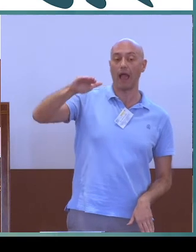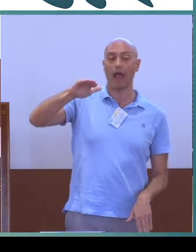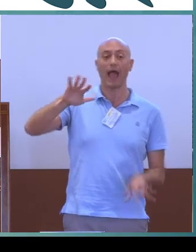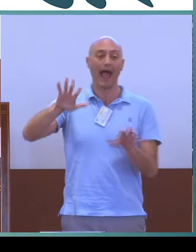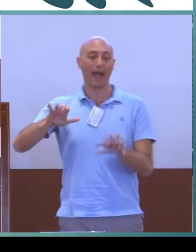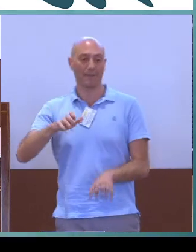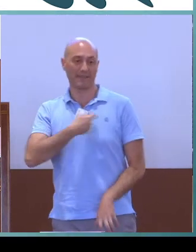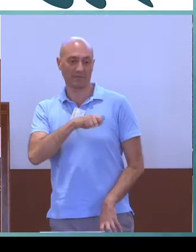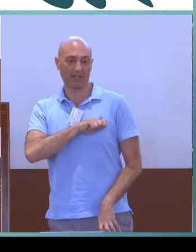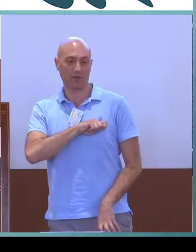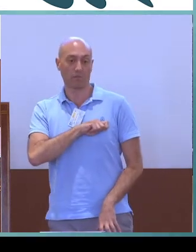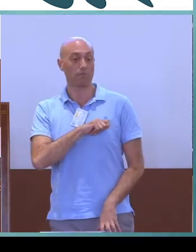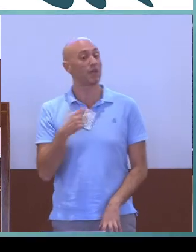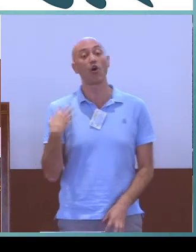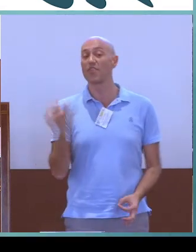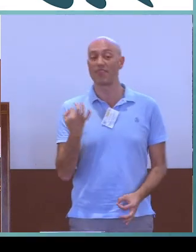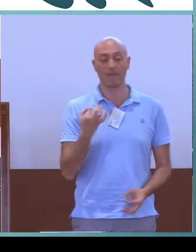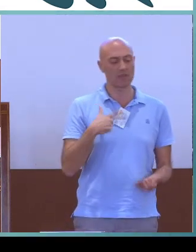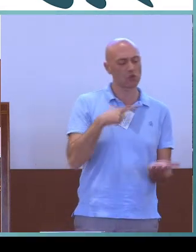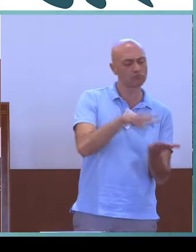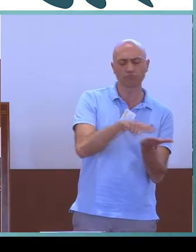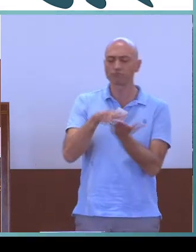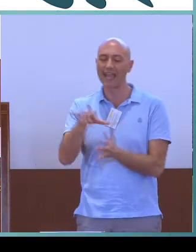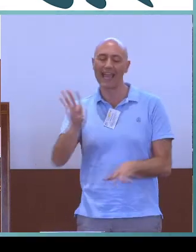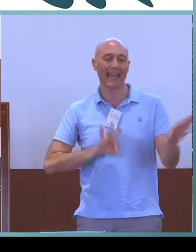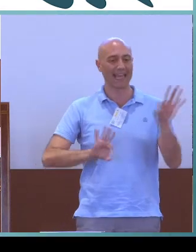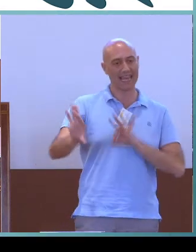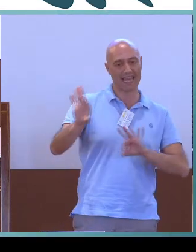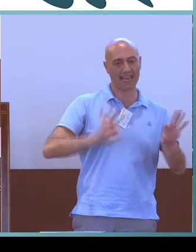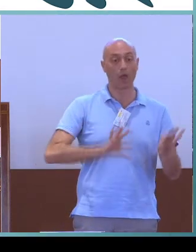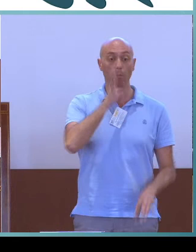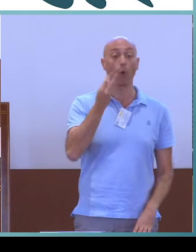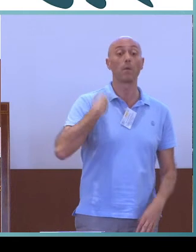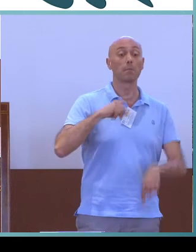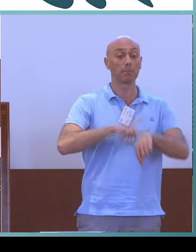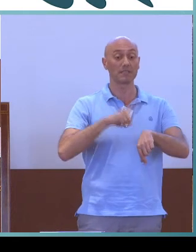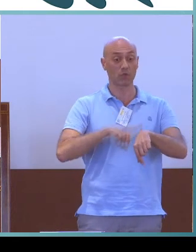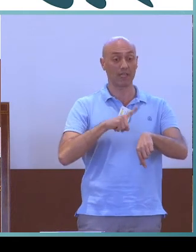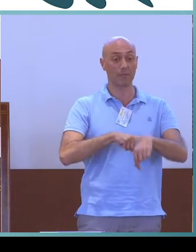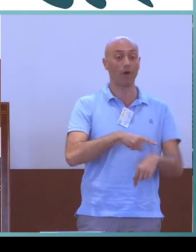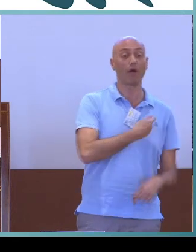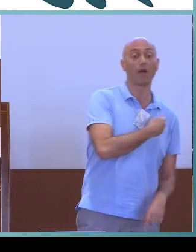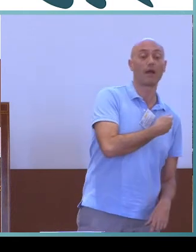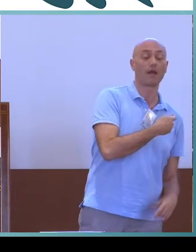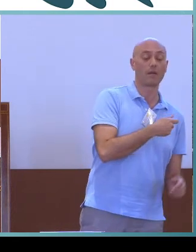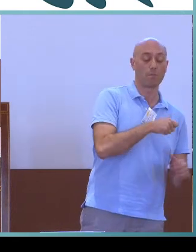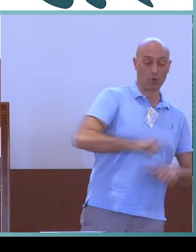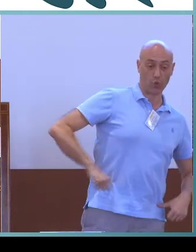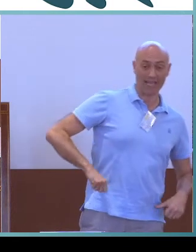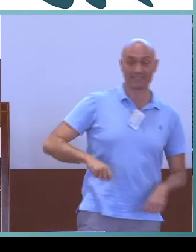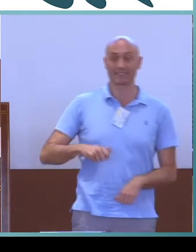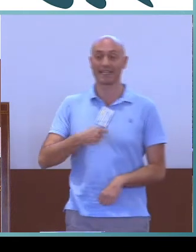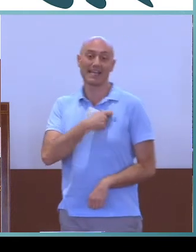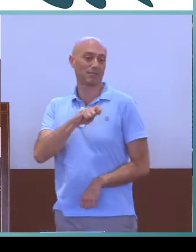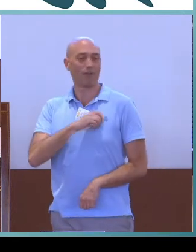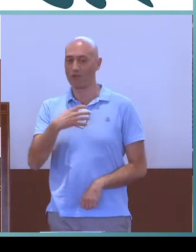castellano al mismo tiempo. Los bilingües bimodales también pueden elegir, pueden utilizar